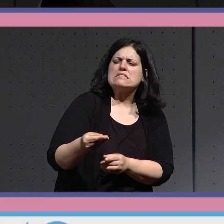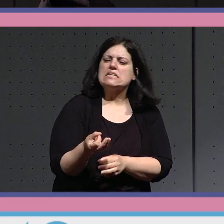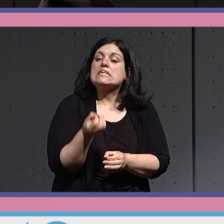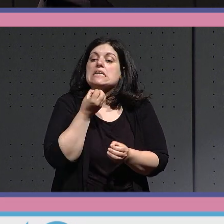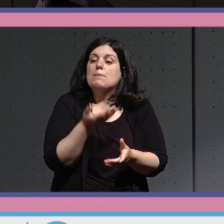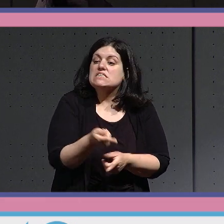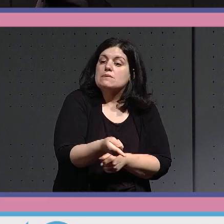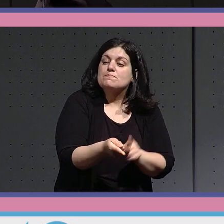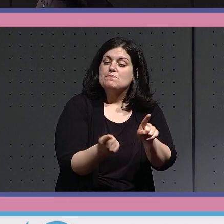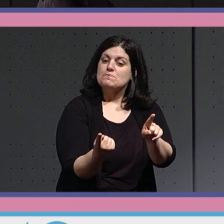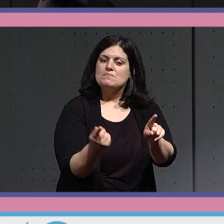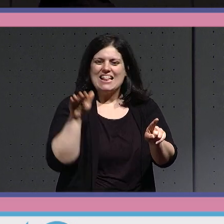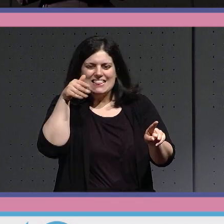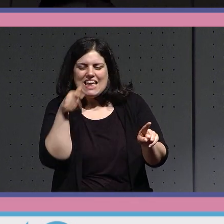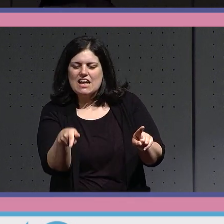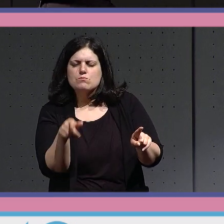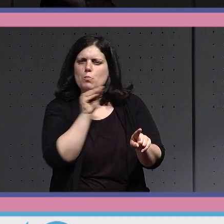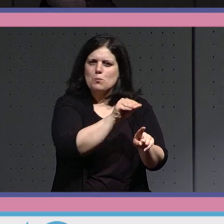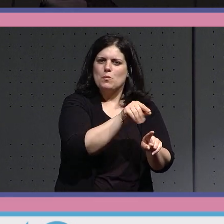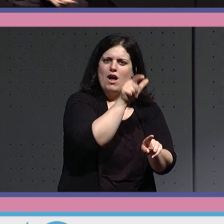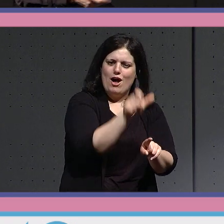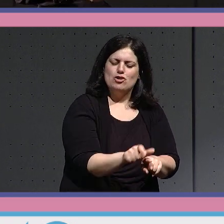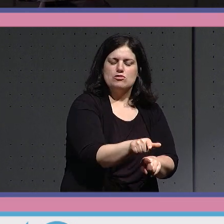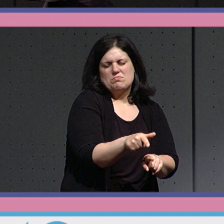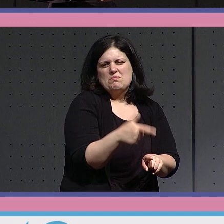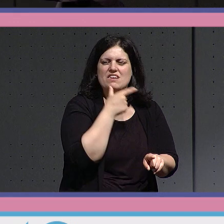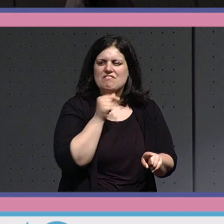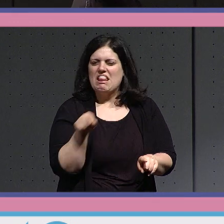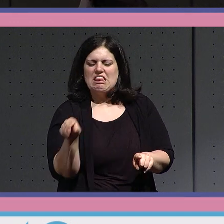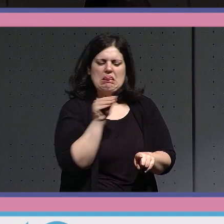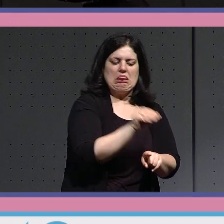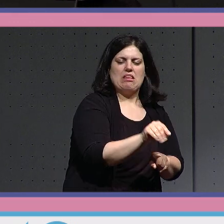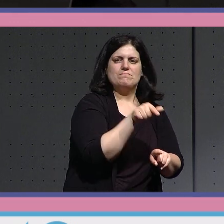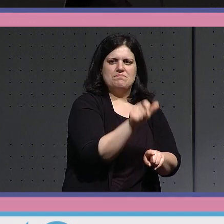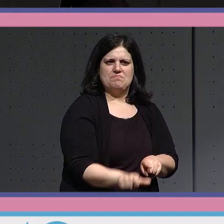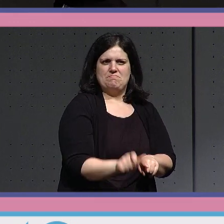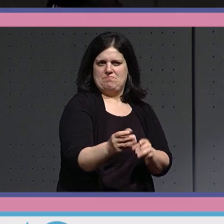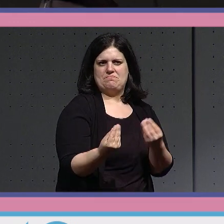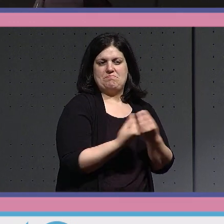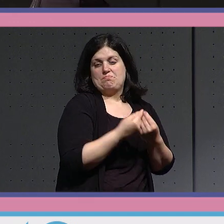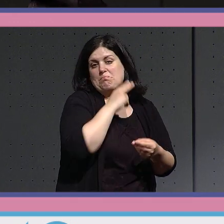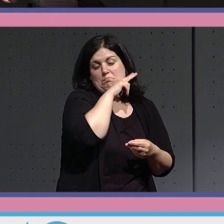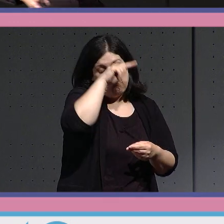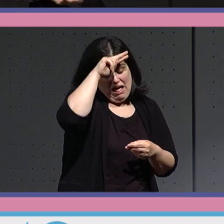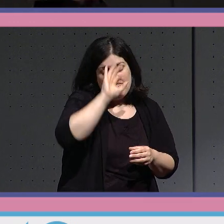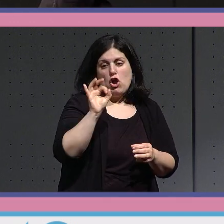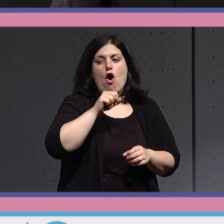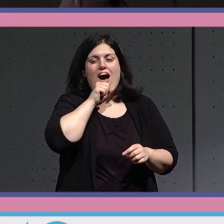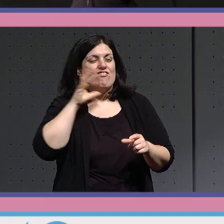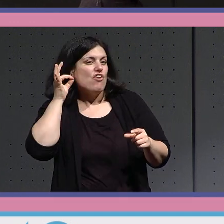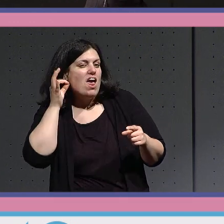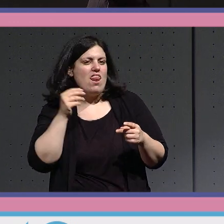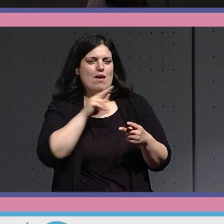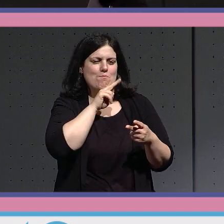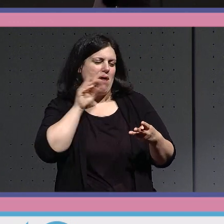opinión, pues a veces la que resulta más fácil. Tienes 5 minutos de consulta, pues ha tocado que ha venido con el padre, con la abuela, con la madre, con